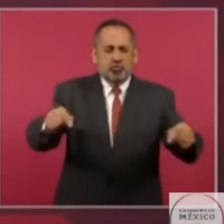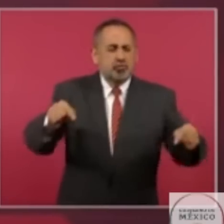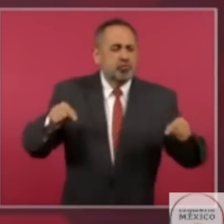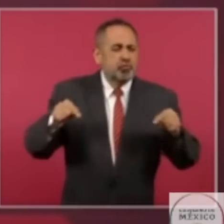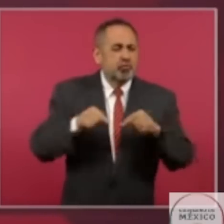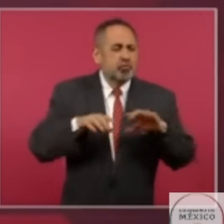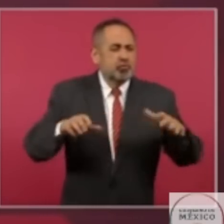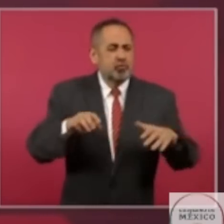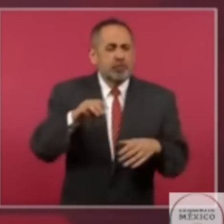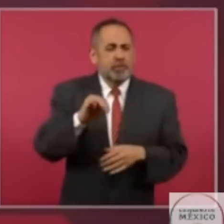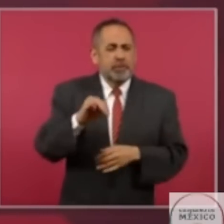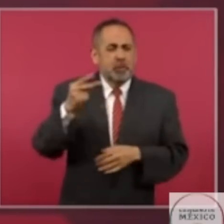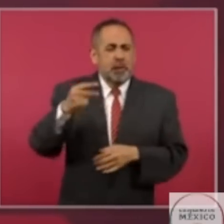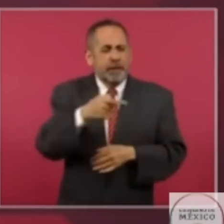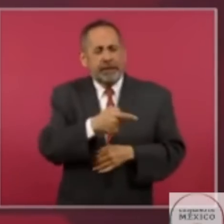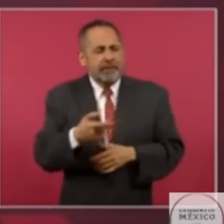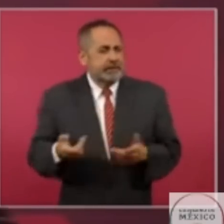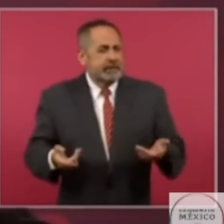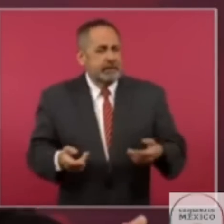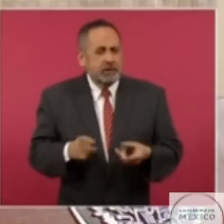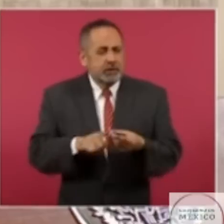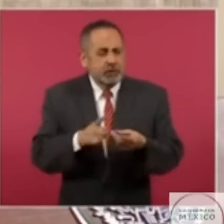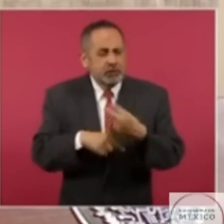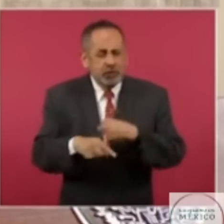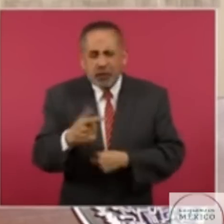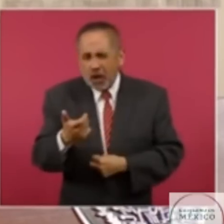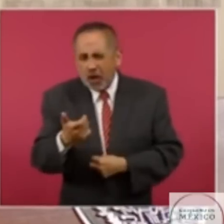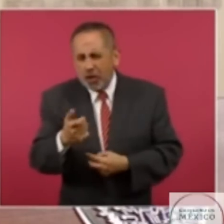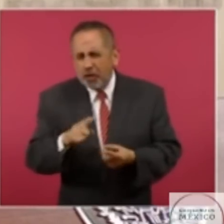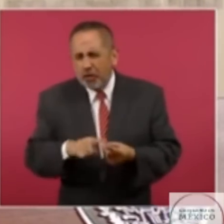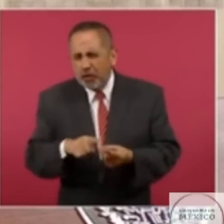cuadrados, ¿de dónde?